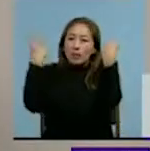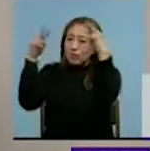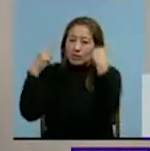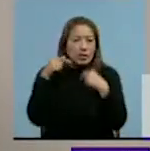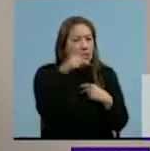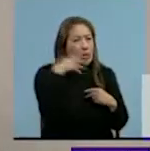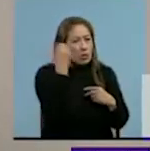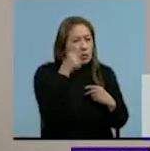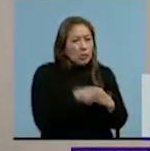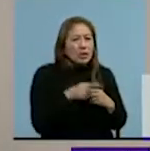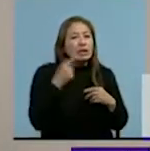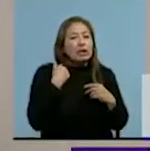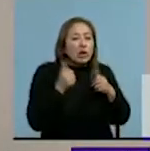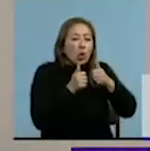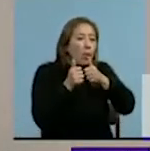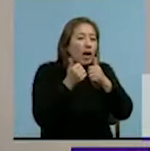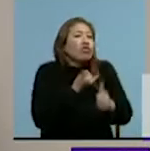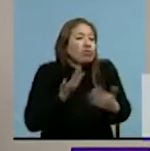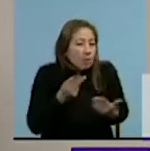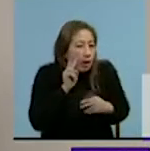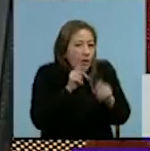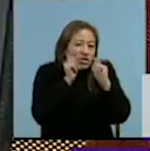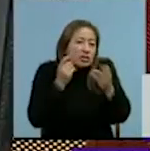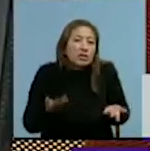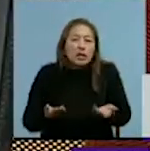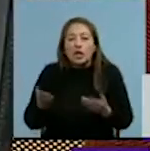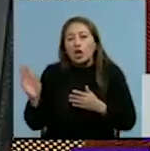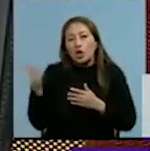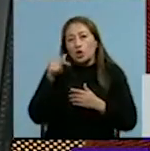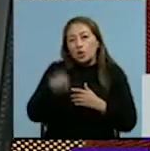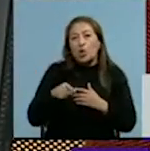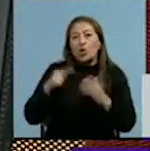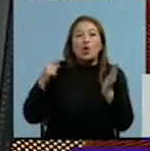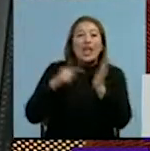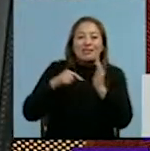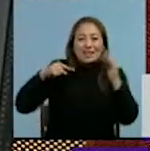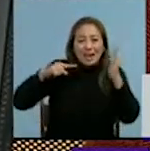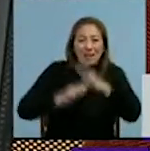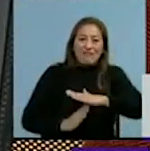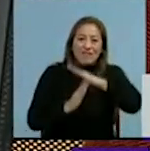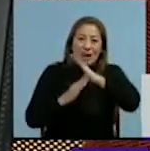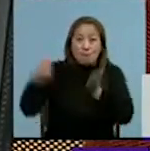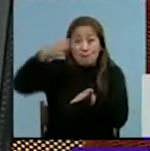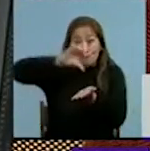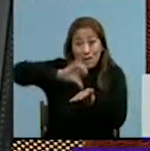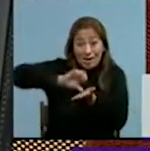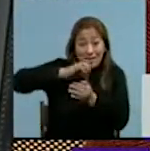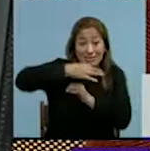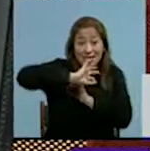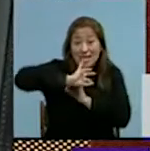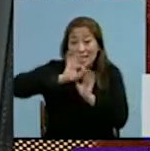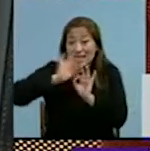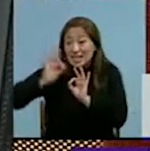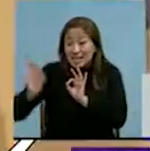importante esto es estos guiados hacia qué lugares por ejemplo se hace todo lo que es el casco histórico principalmente es a pie